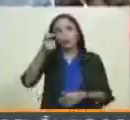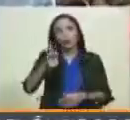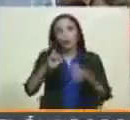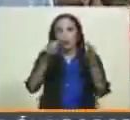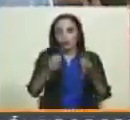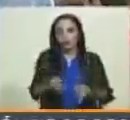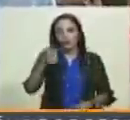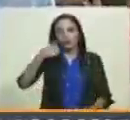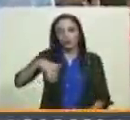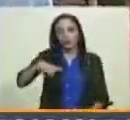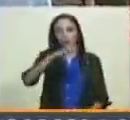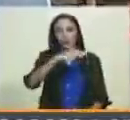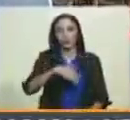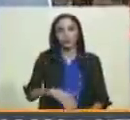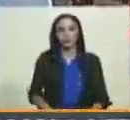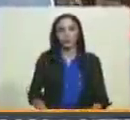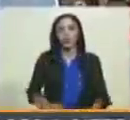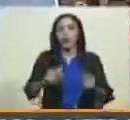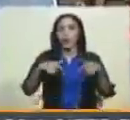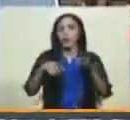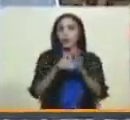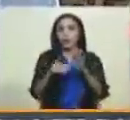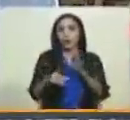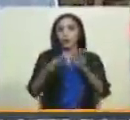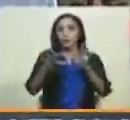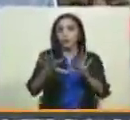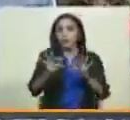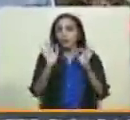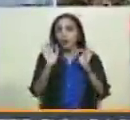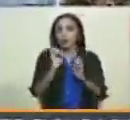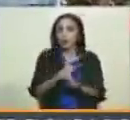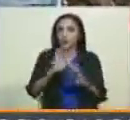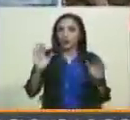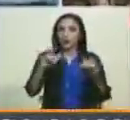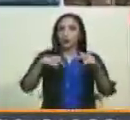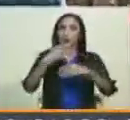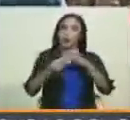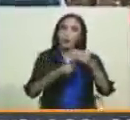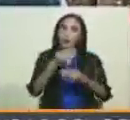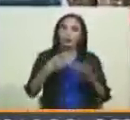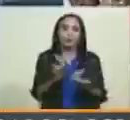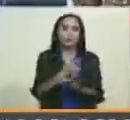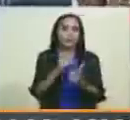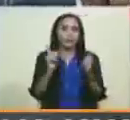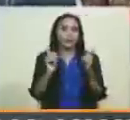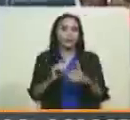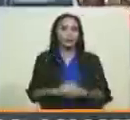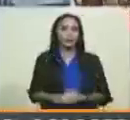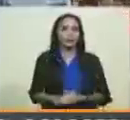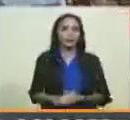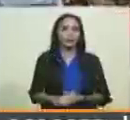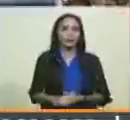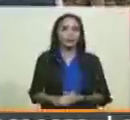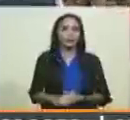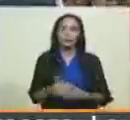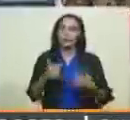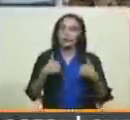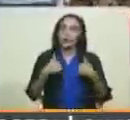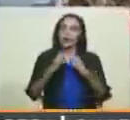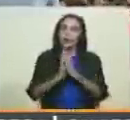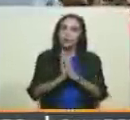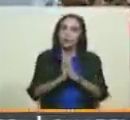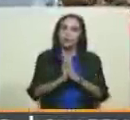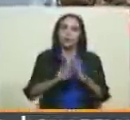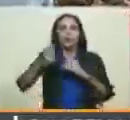venezolano. Venezuela tiene derecho a elegir y lo va a hacer de manera libre. Yo le hago un llamado a